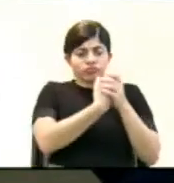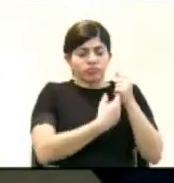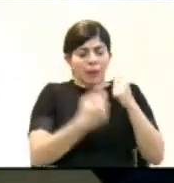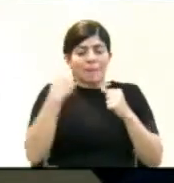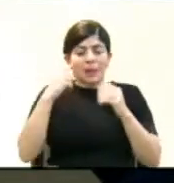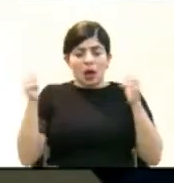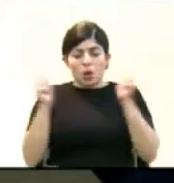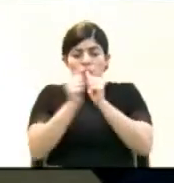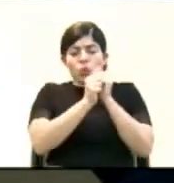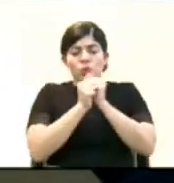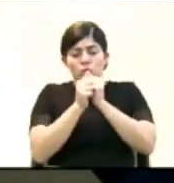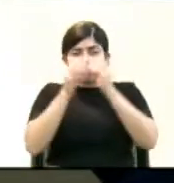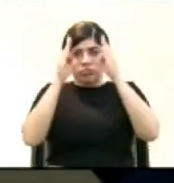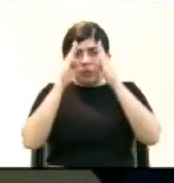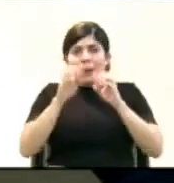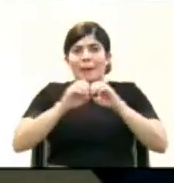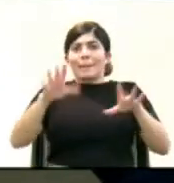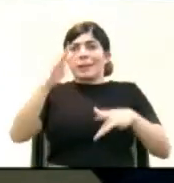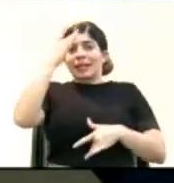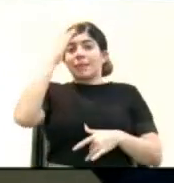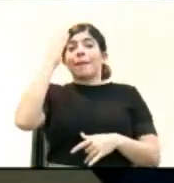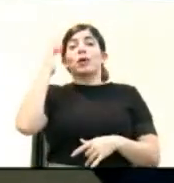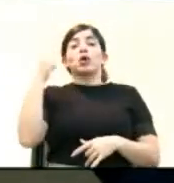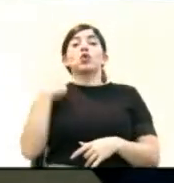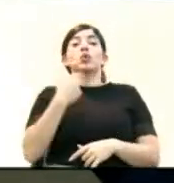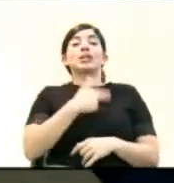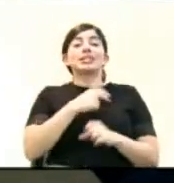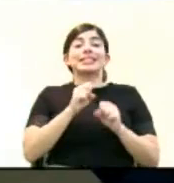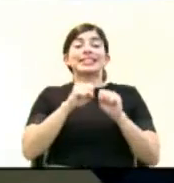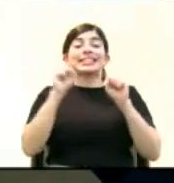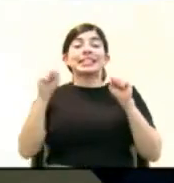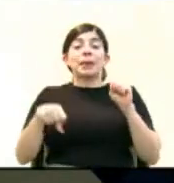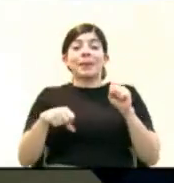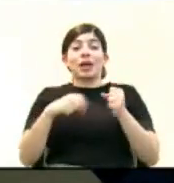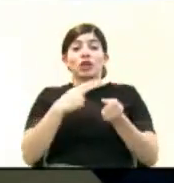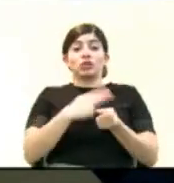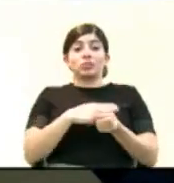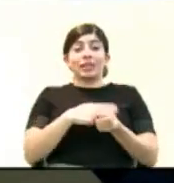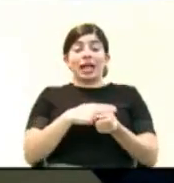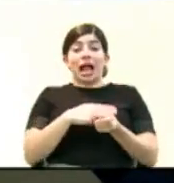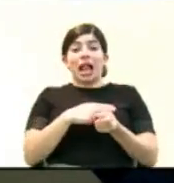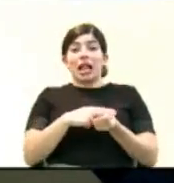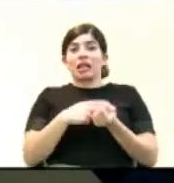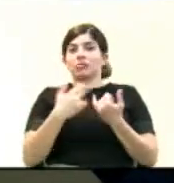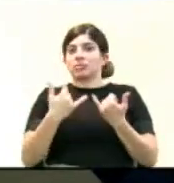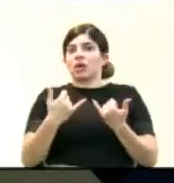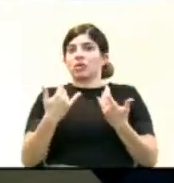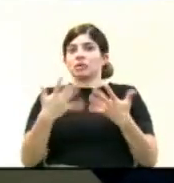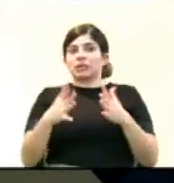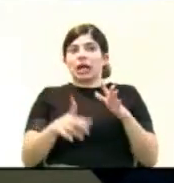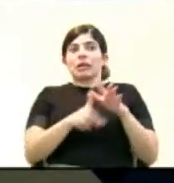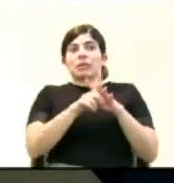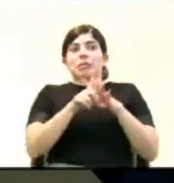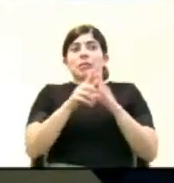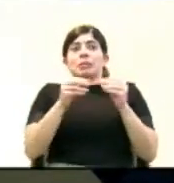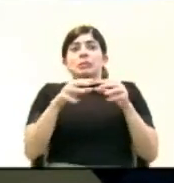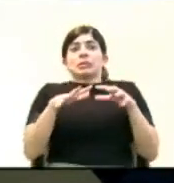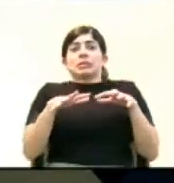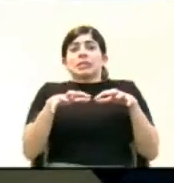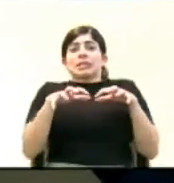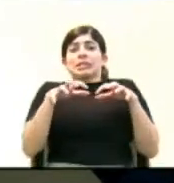de esta pandemia, porque nuestro sistema hospitalario ya está dando síntomas de